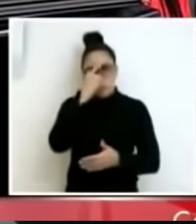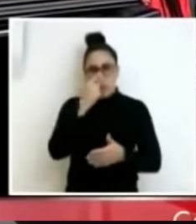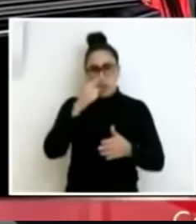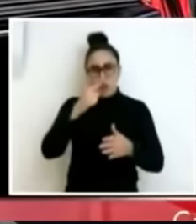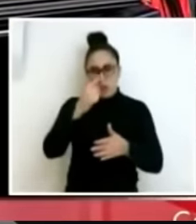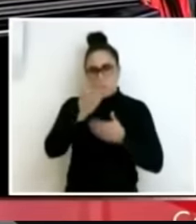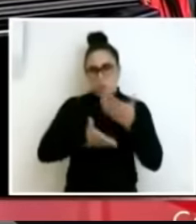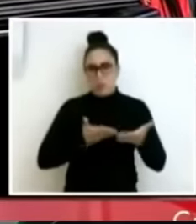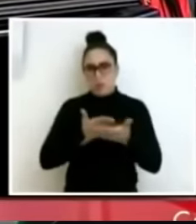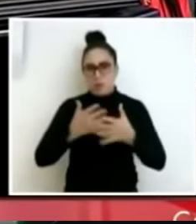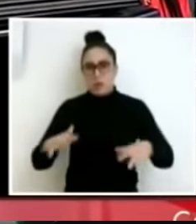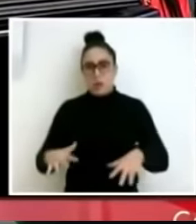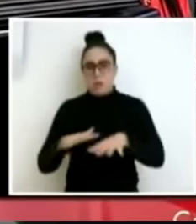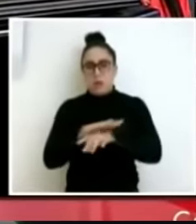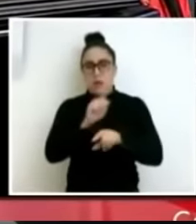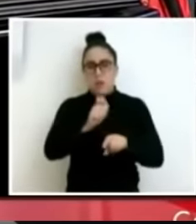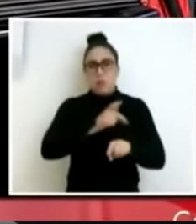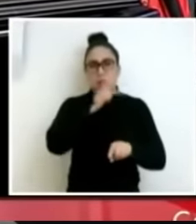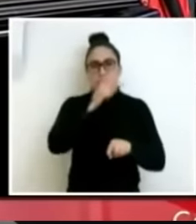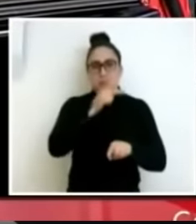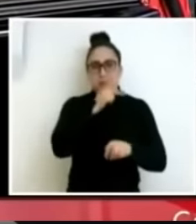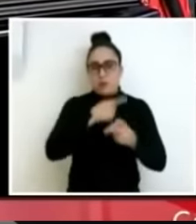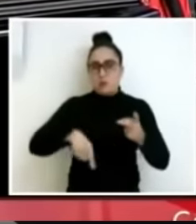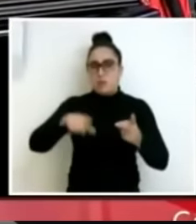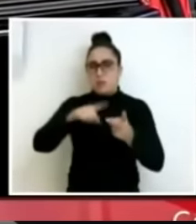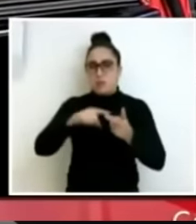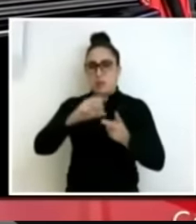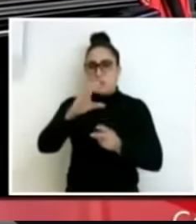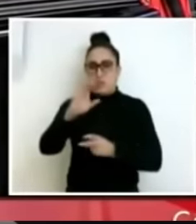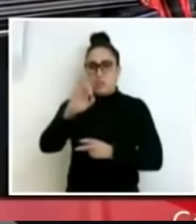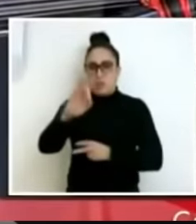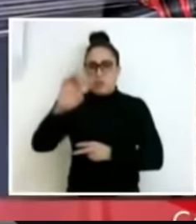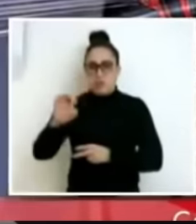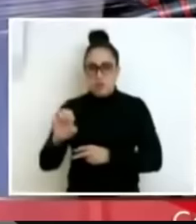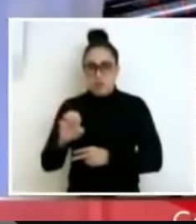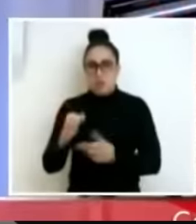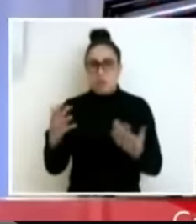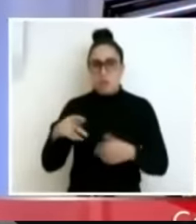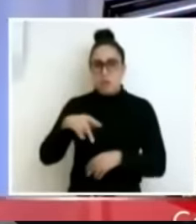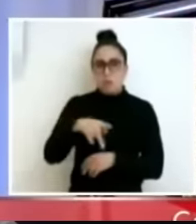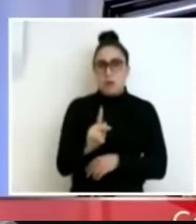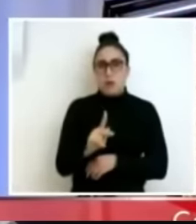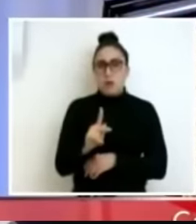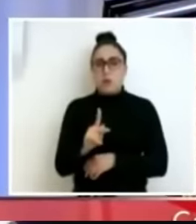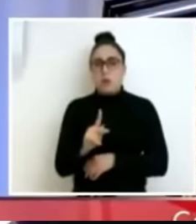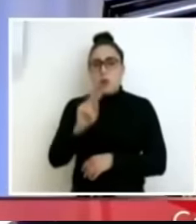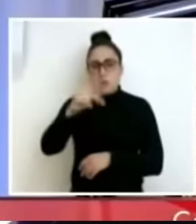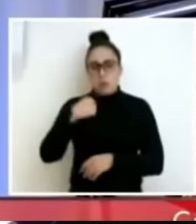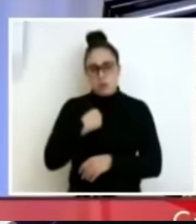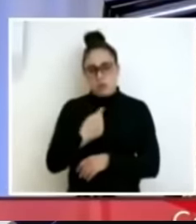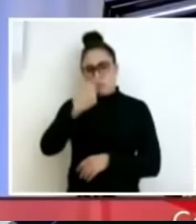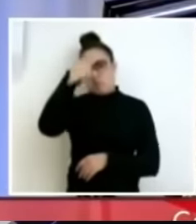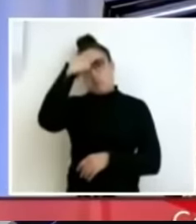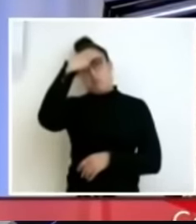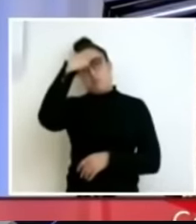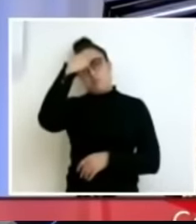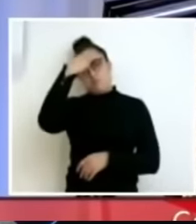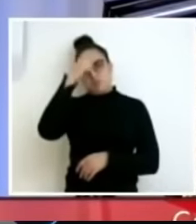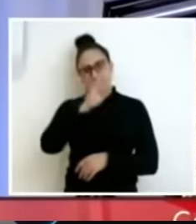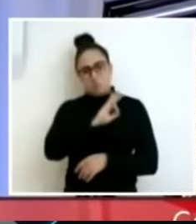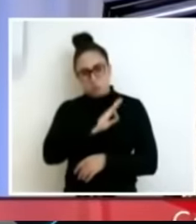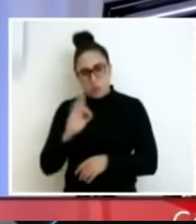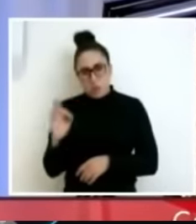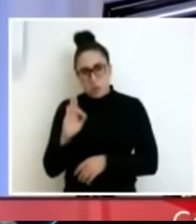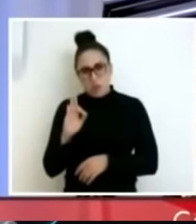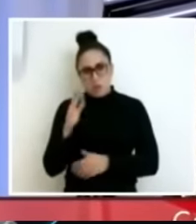CFE, luchamos contra la reforma educativa, pero jamás pasó por nuestra mente hacer un llamado